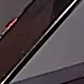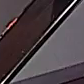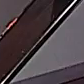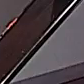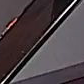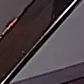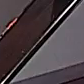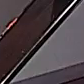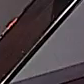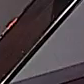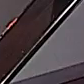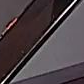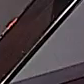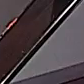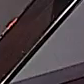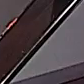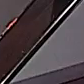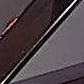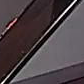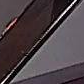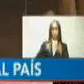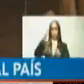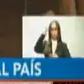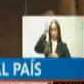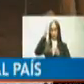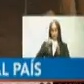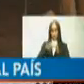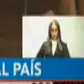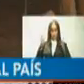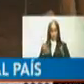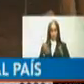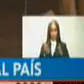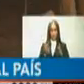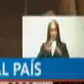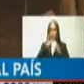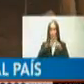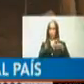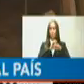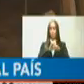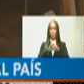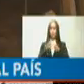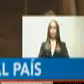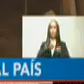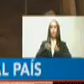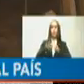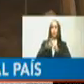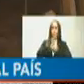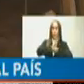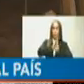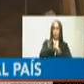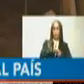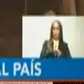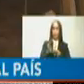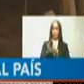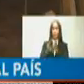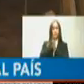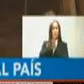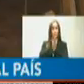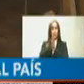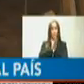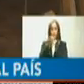ya inició incluso antes de tomar el poder. El tema del presupuesto que sigue en discusión también fue